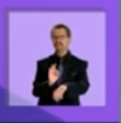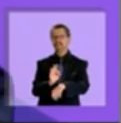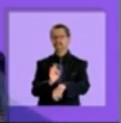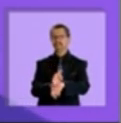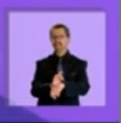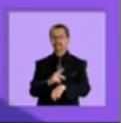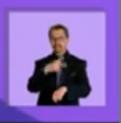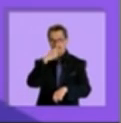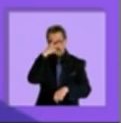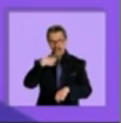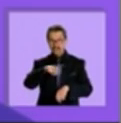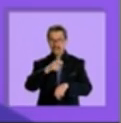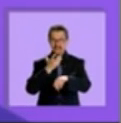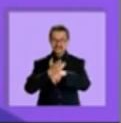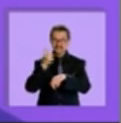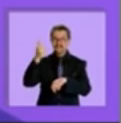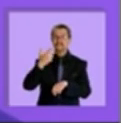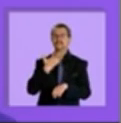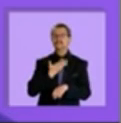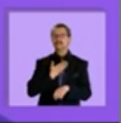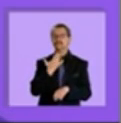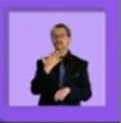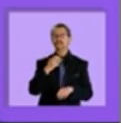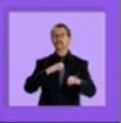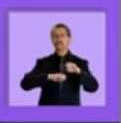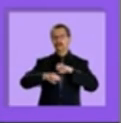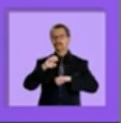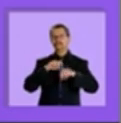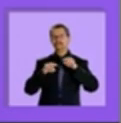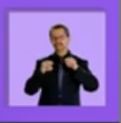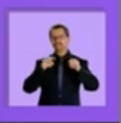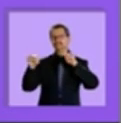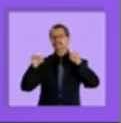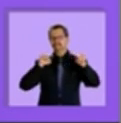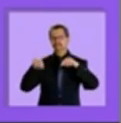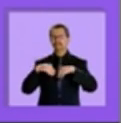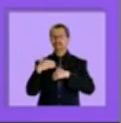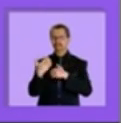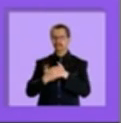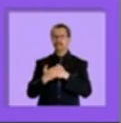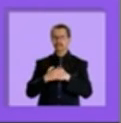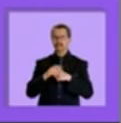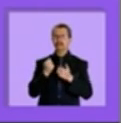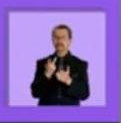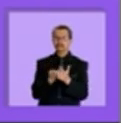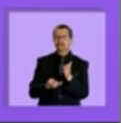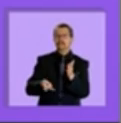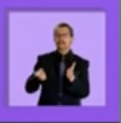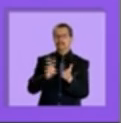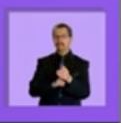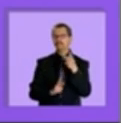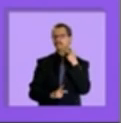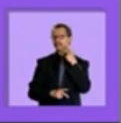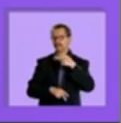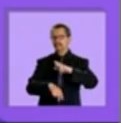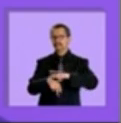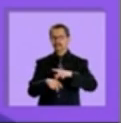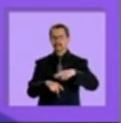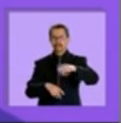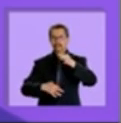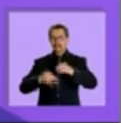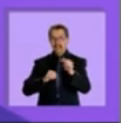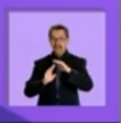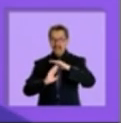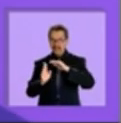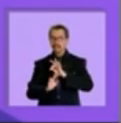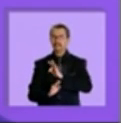amor y paz, y en I'm Love y demás. Cuando mencionan a los hijos es como si le metieran un cohete, ¿no? A mí eso